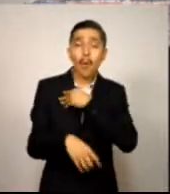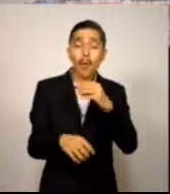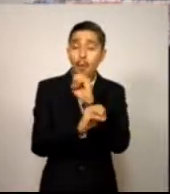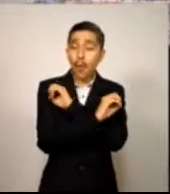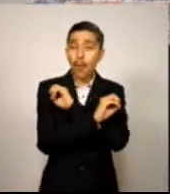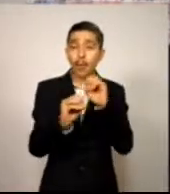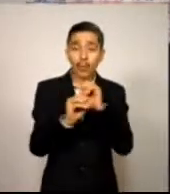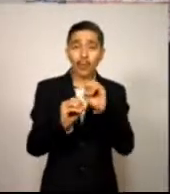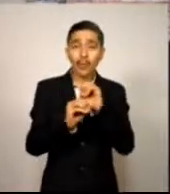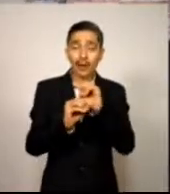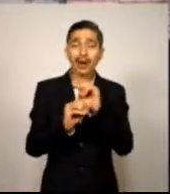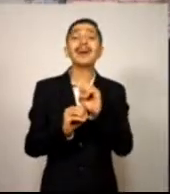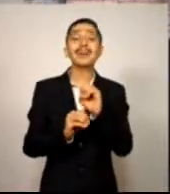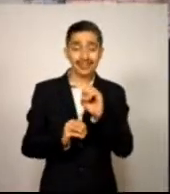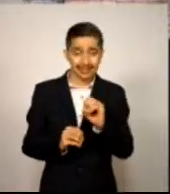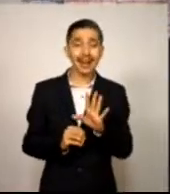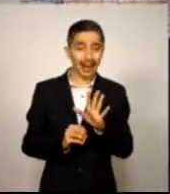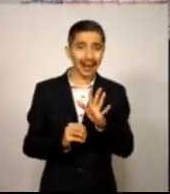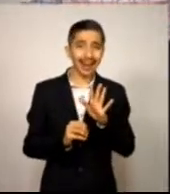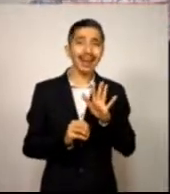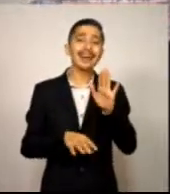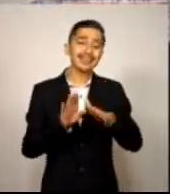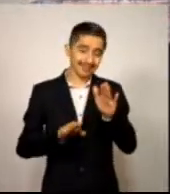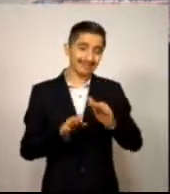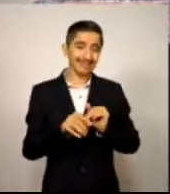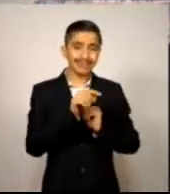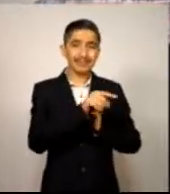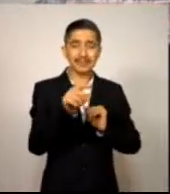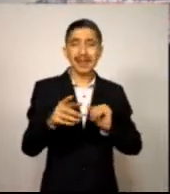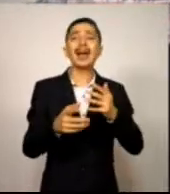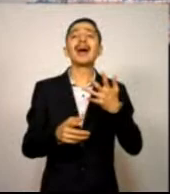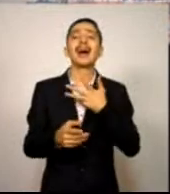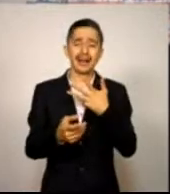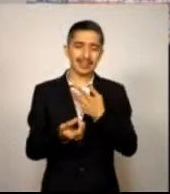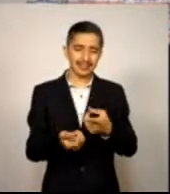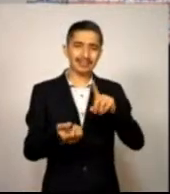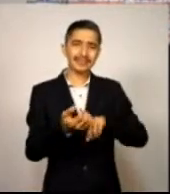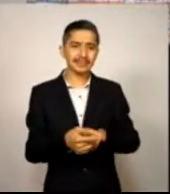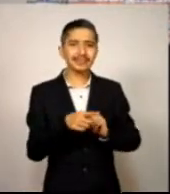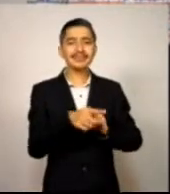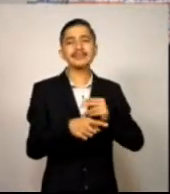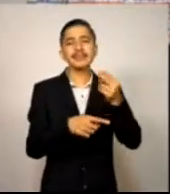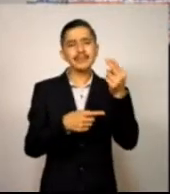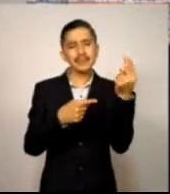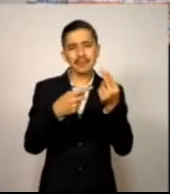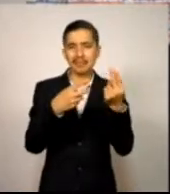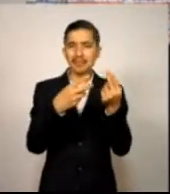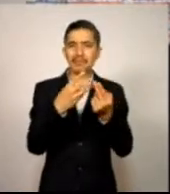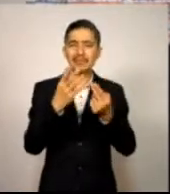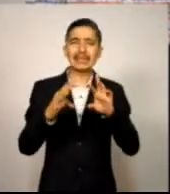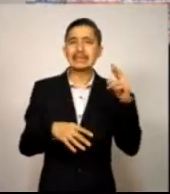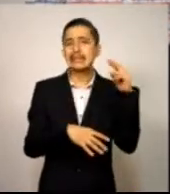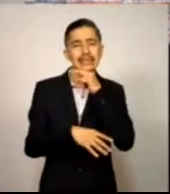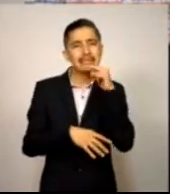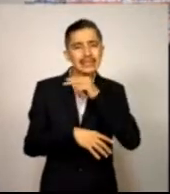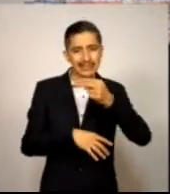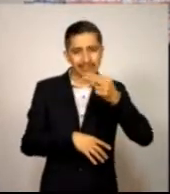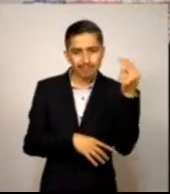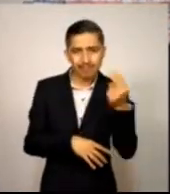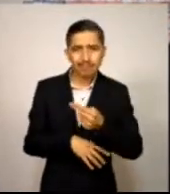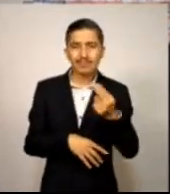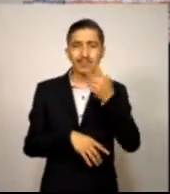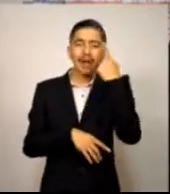ver a su hijo y en algunos casos incluyendo necesidades